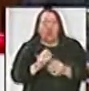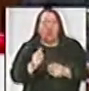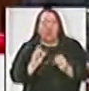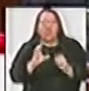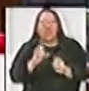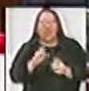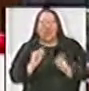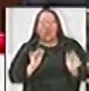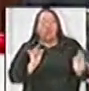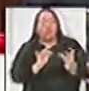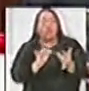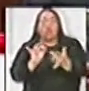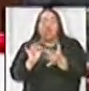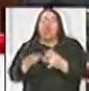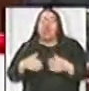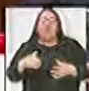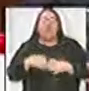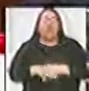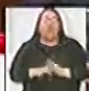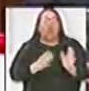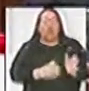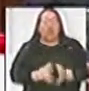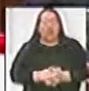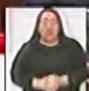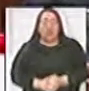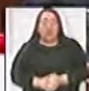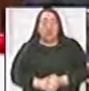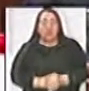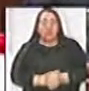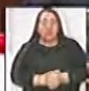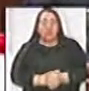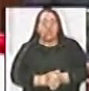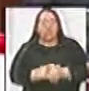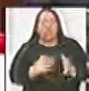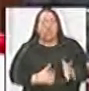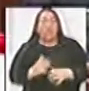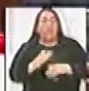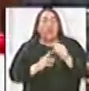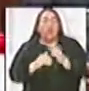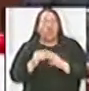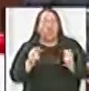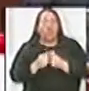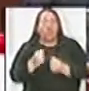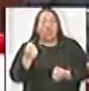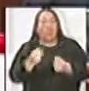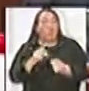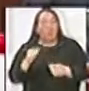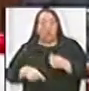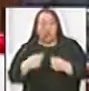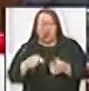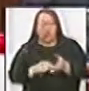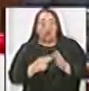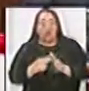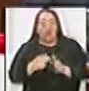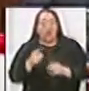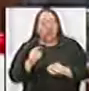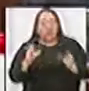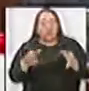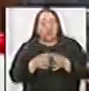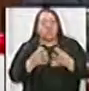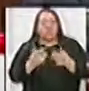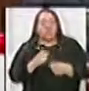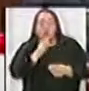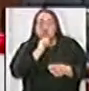ciclovías. Entonces tendría que estar dentro de un plan. Si hay un plan de infraestructura vial para transporte no motorizado, el sector privado